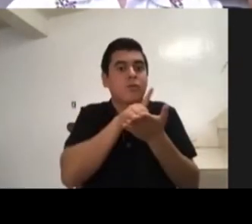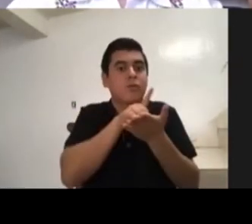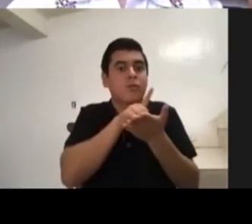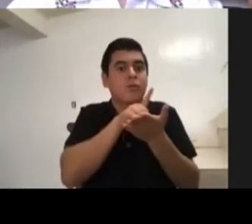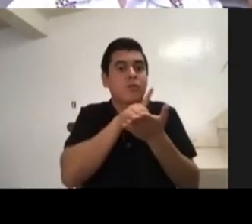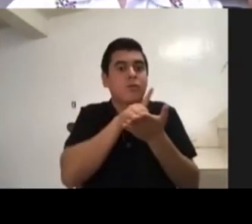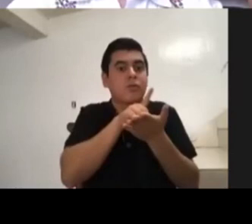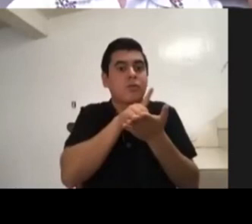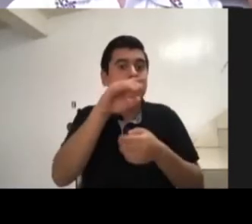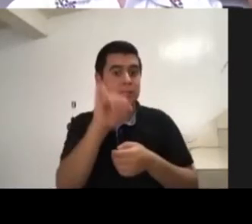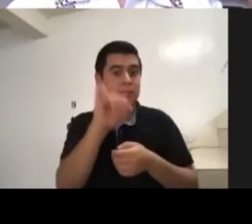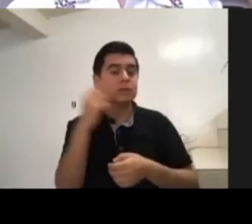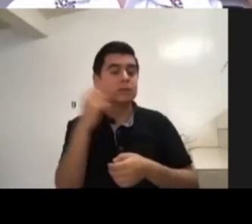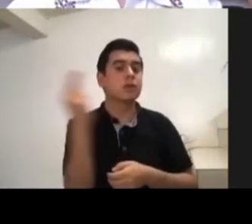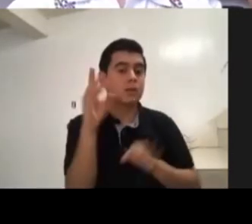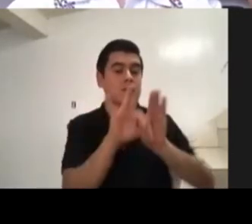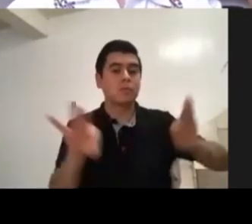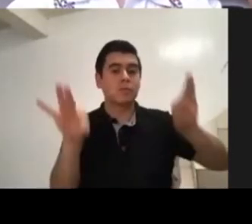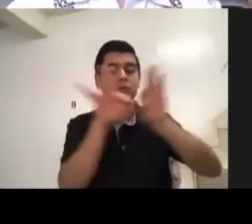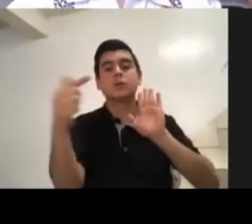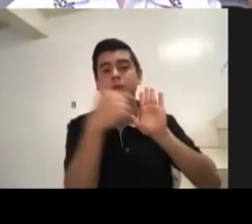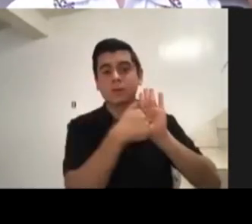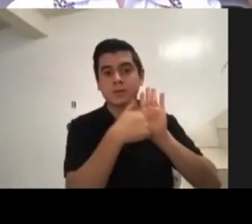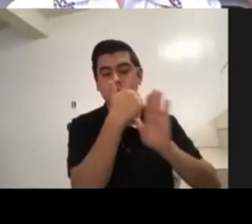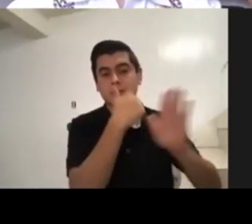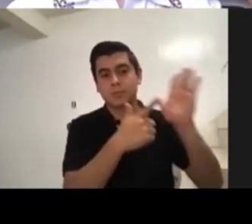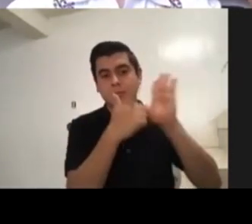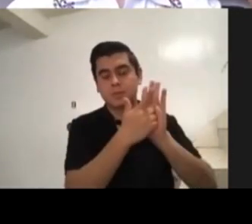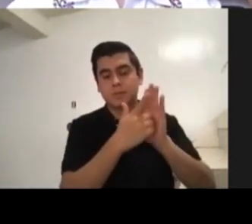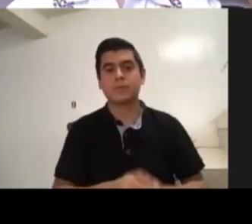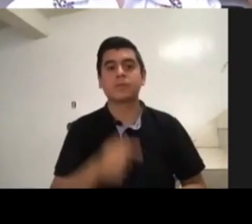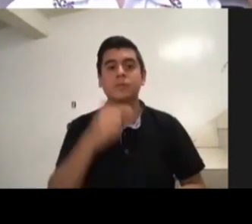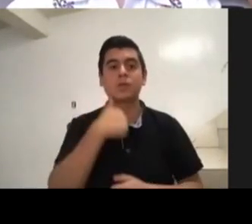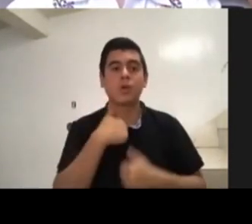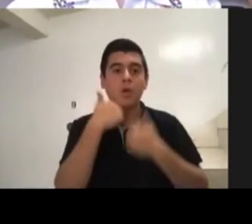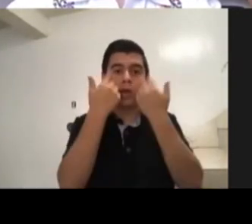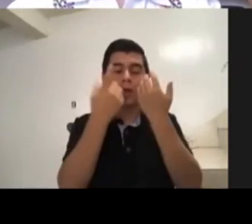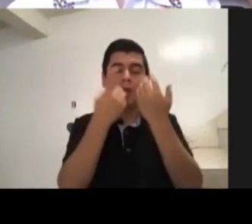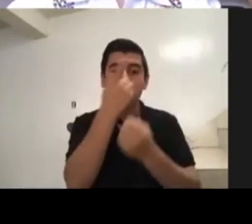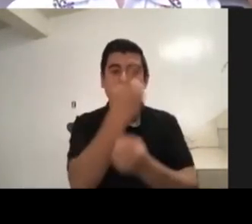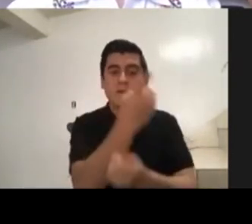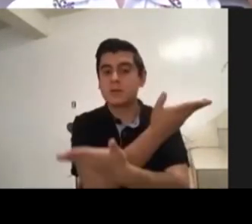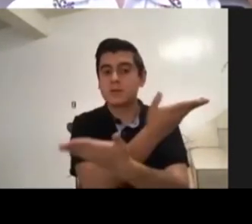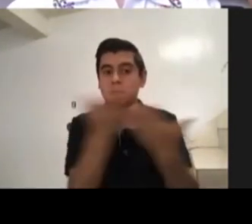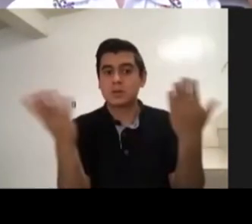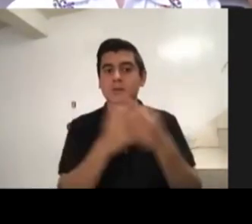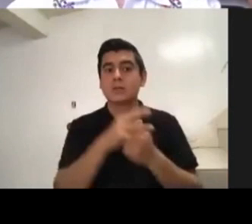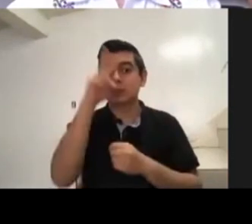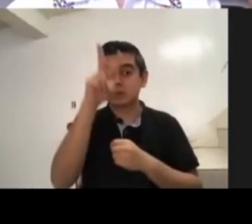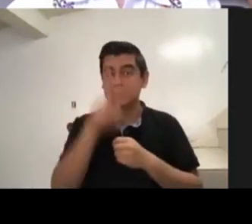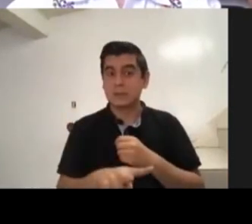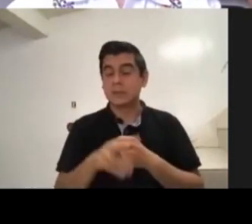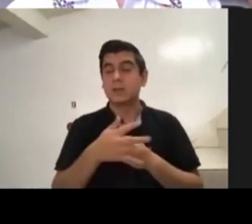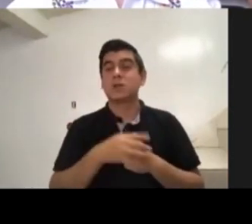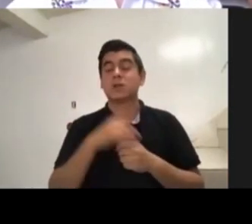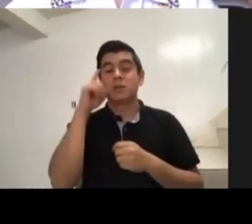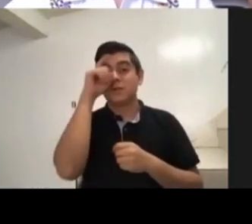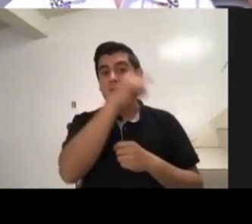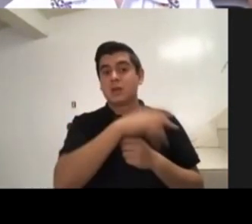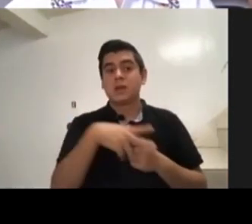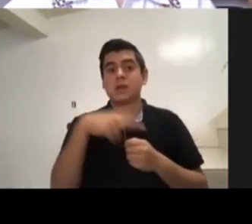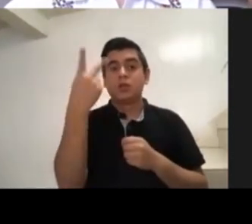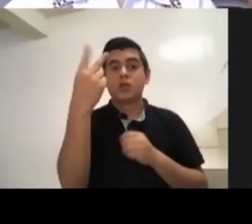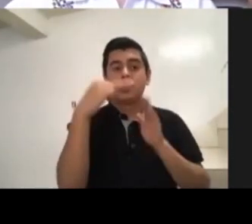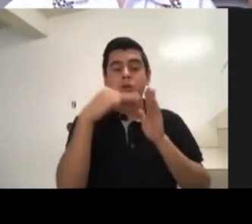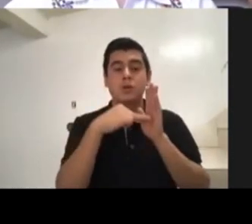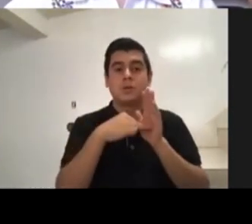Bueno, quiero decirles que las cifras son muy reveladoras. En 2010-2011,